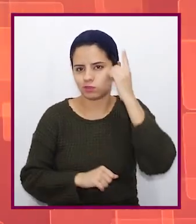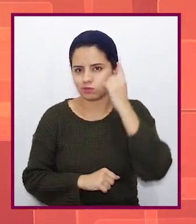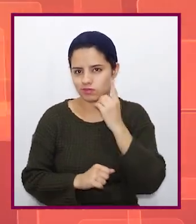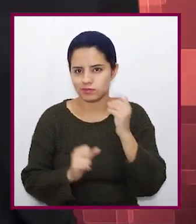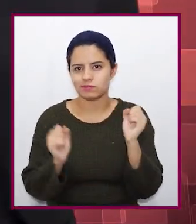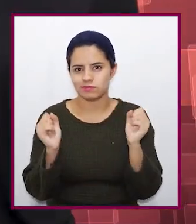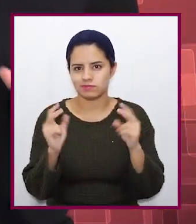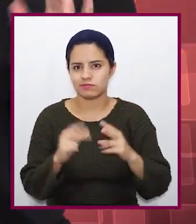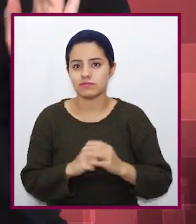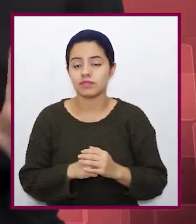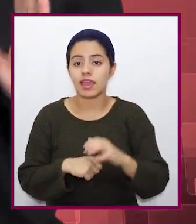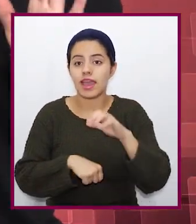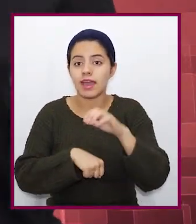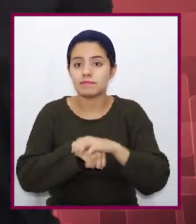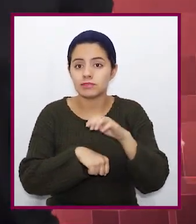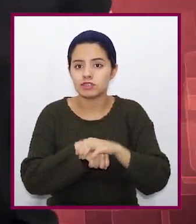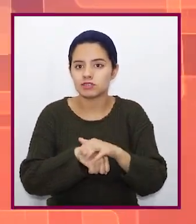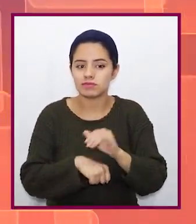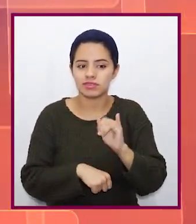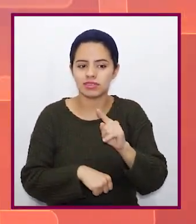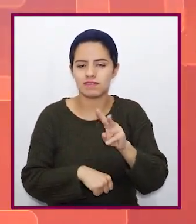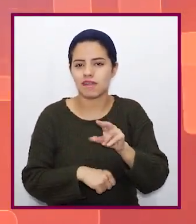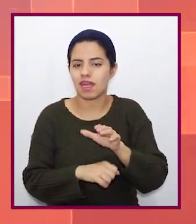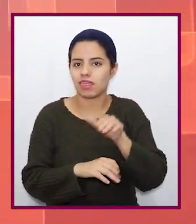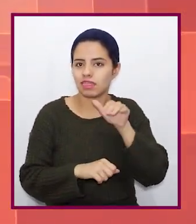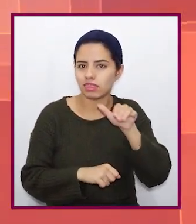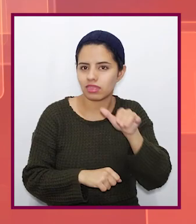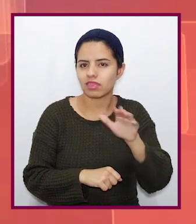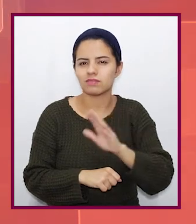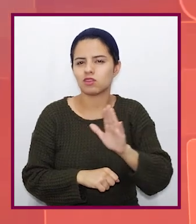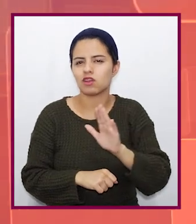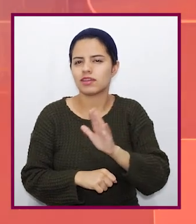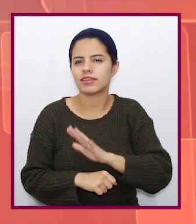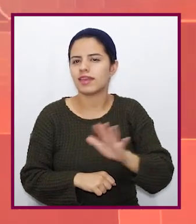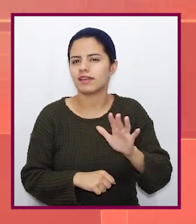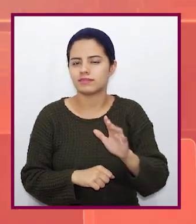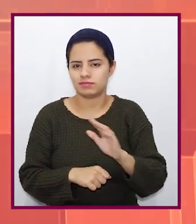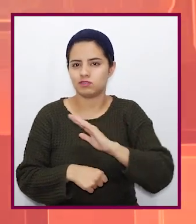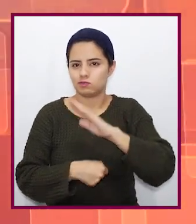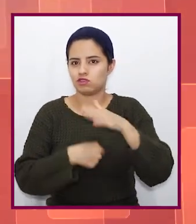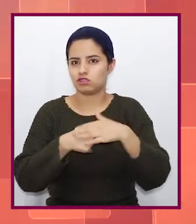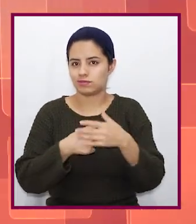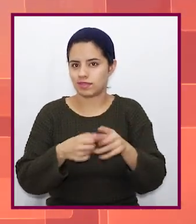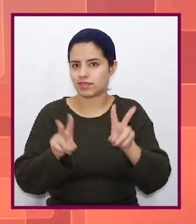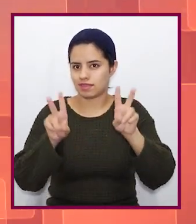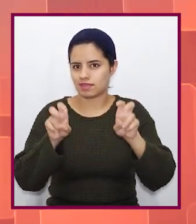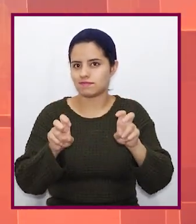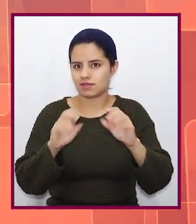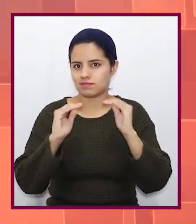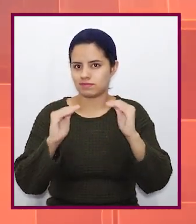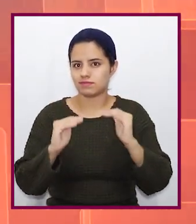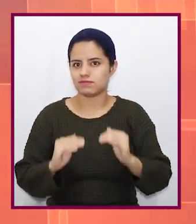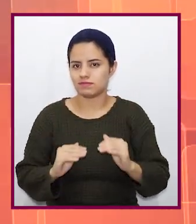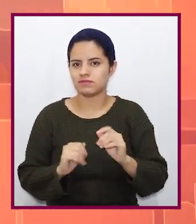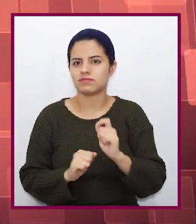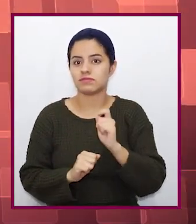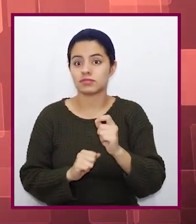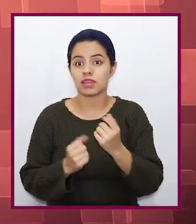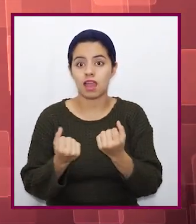luego! Amigo, dejemos en paz a Tiva y te adelanto sobre nuestro próximo tema, el analfabetismo